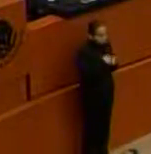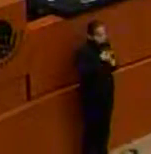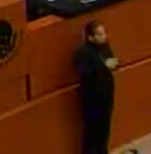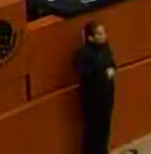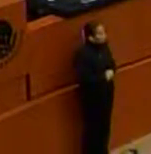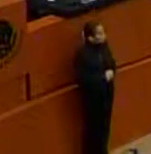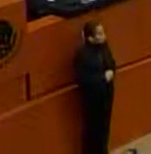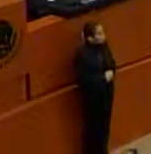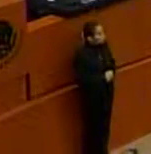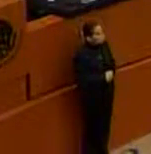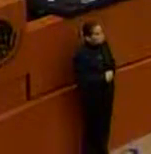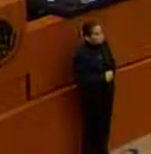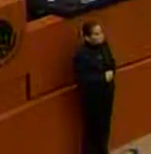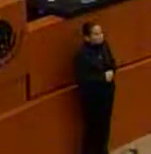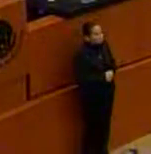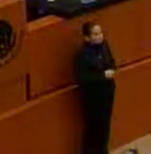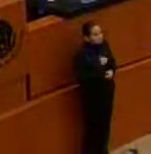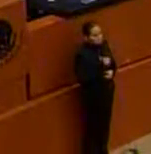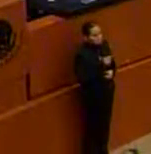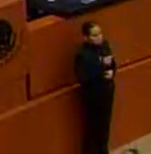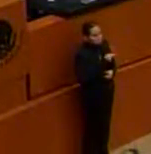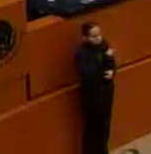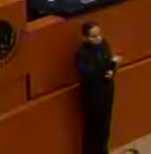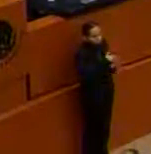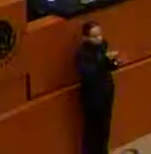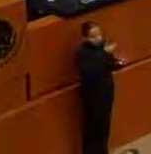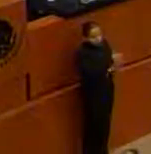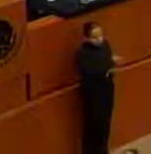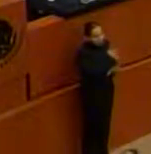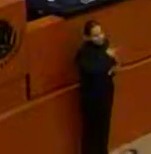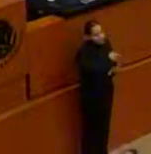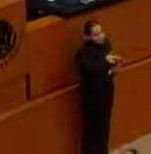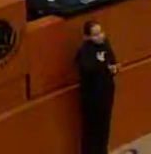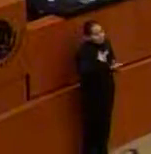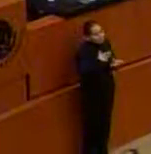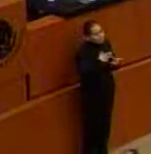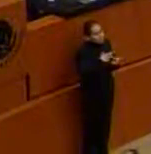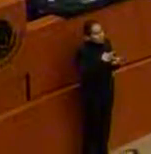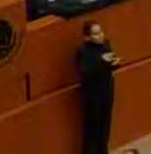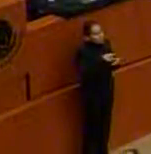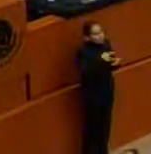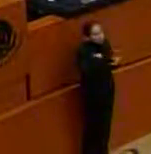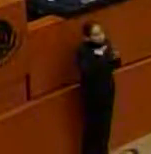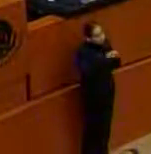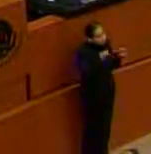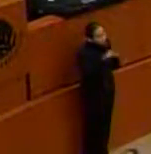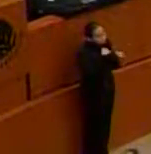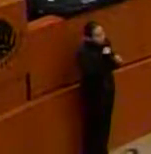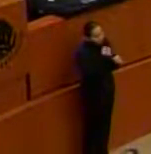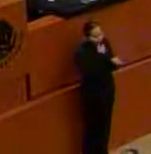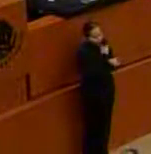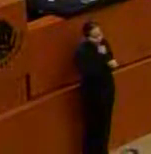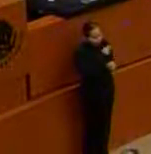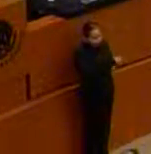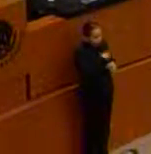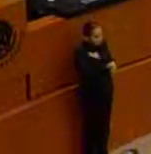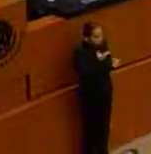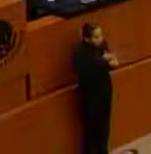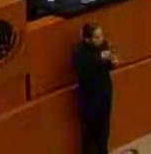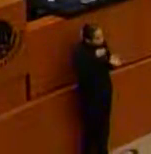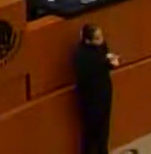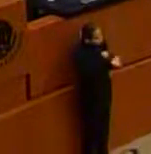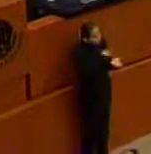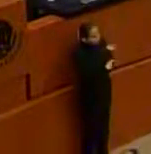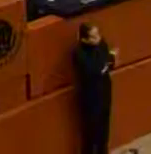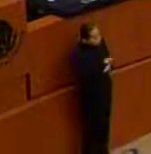recomendaría leer, In Place of Anxiety, en vez de la ansiedad, que plantea precisamente la necesidad de establecer un